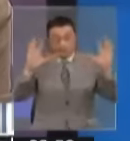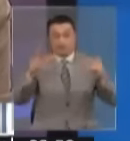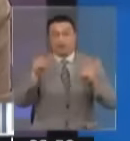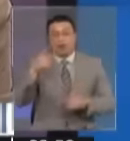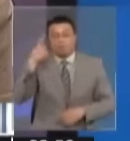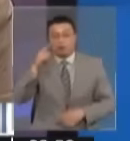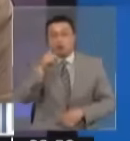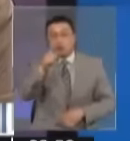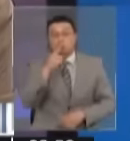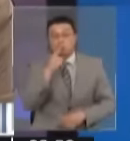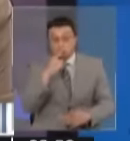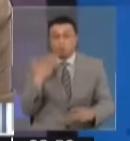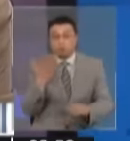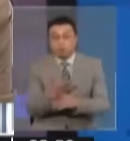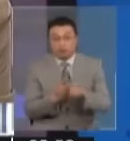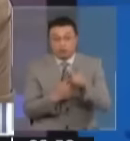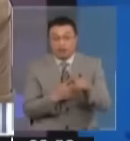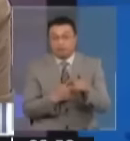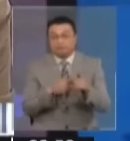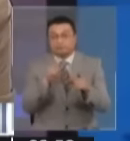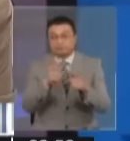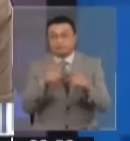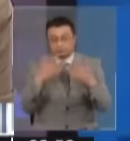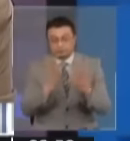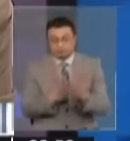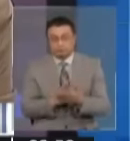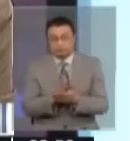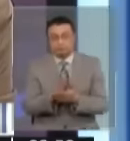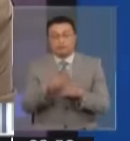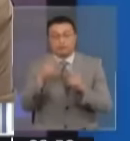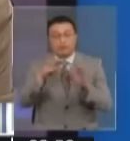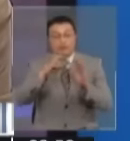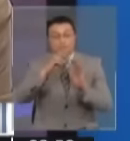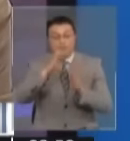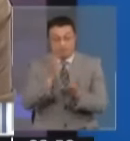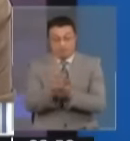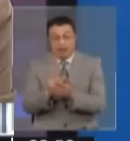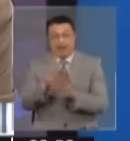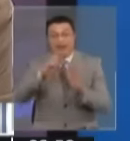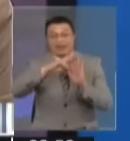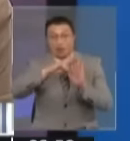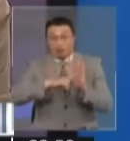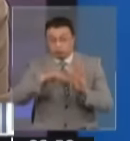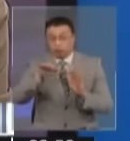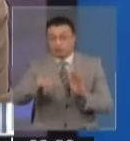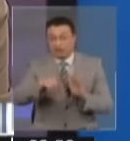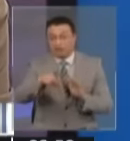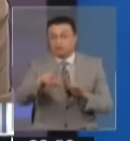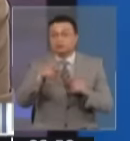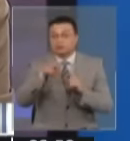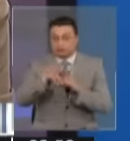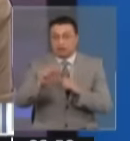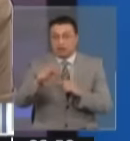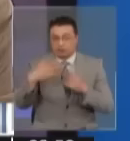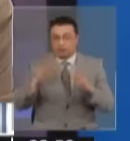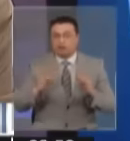tus propuestas, creo que la pusiste, está relacionada con el plan regulador. Tú sabes que el plan regulador ya han construido